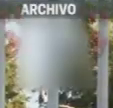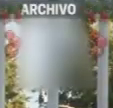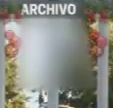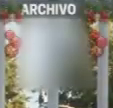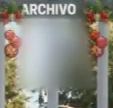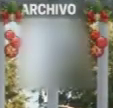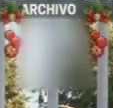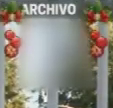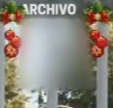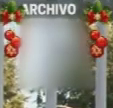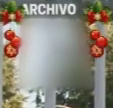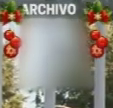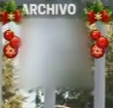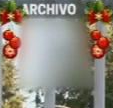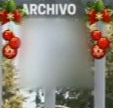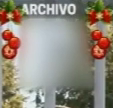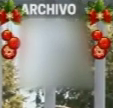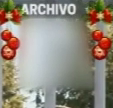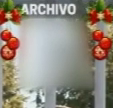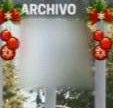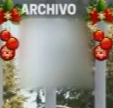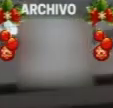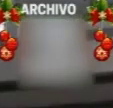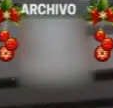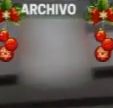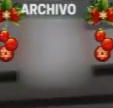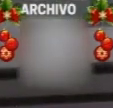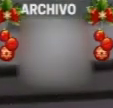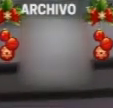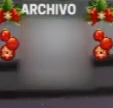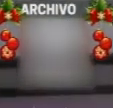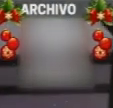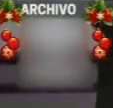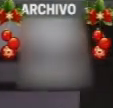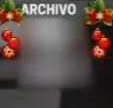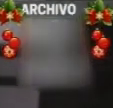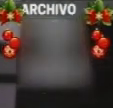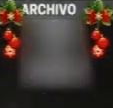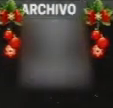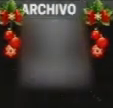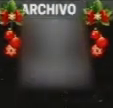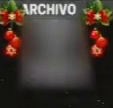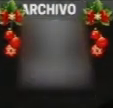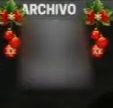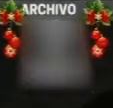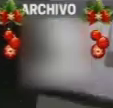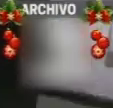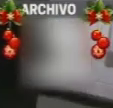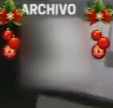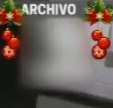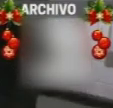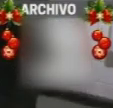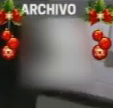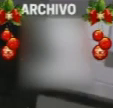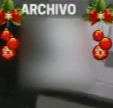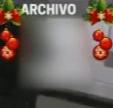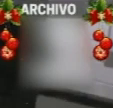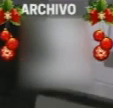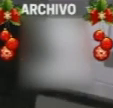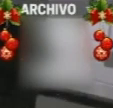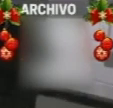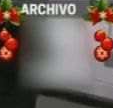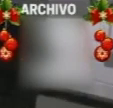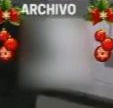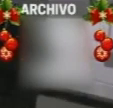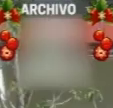miguel barbosa tras el anuncio de la secretaria de educación pública federal para que aquellos estados en verde y amarillo logren retornar a actividades